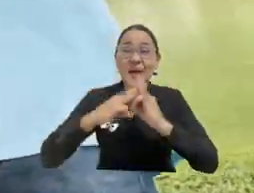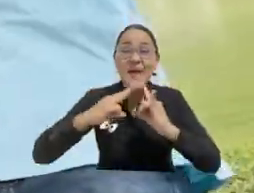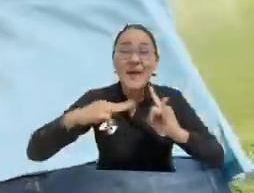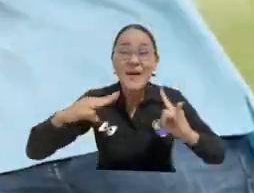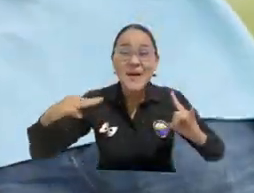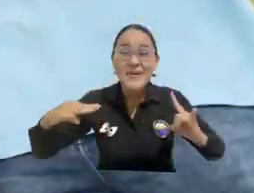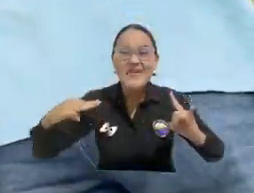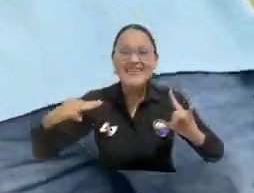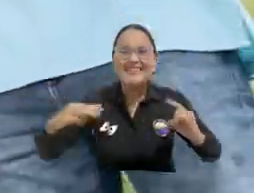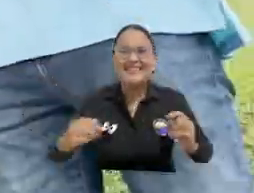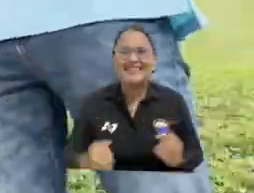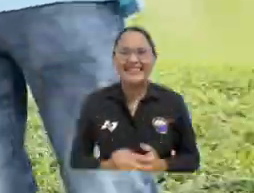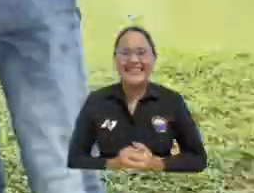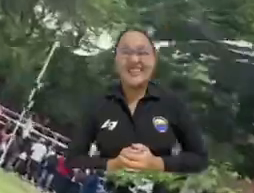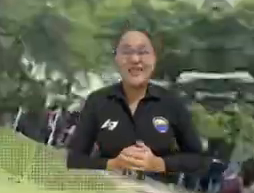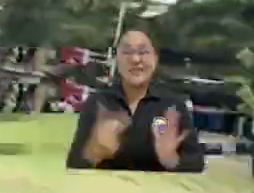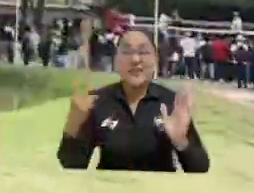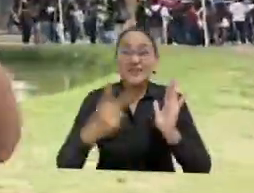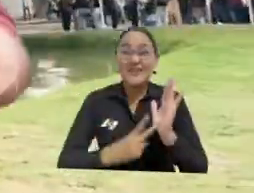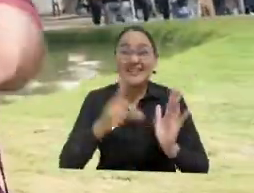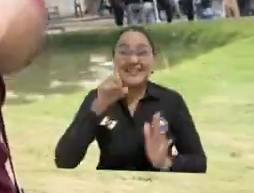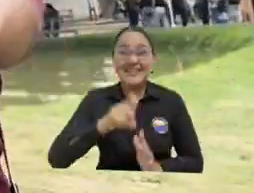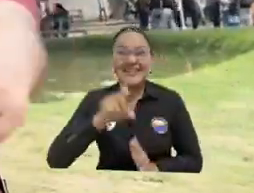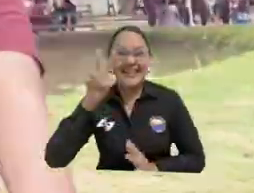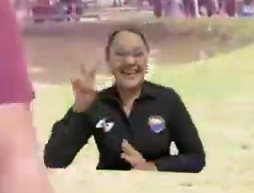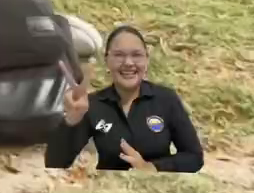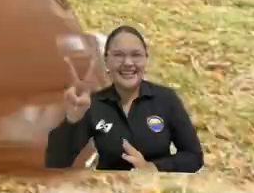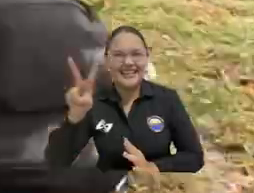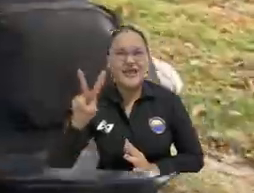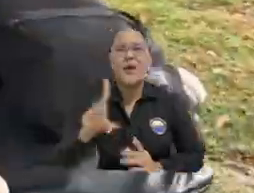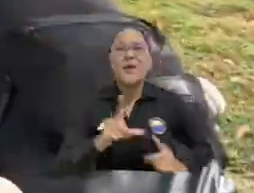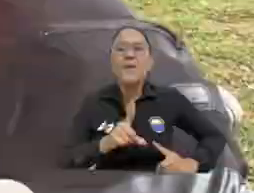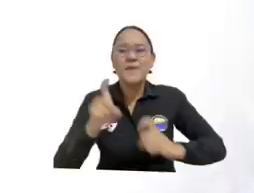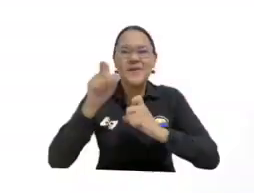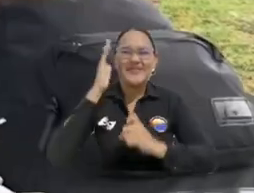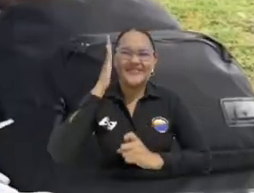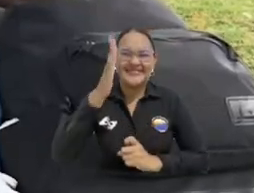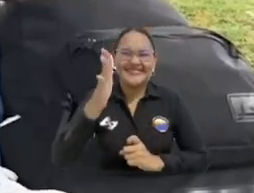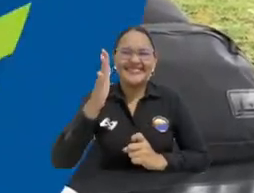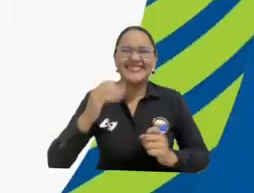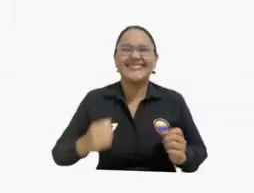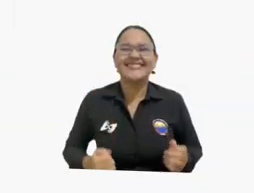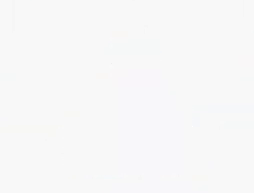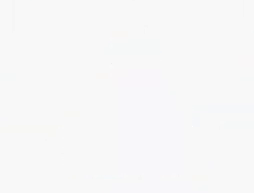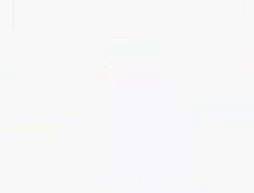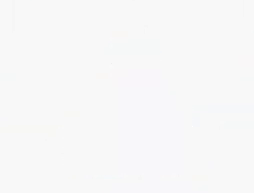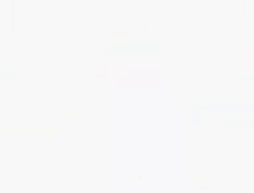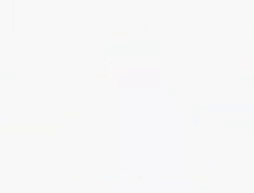alegres. ¡UniMagdalena! 2062. ¡Ya el futuro!